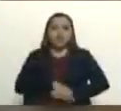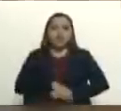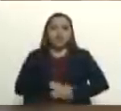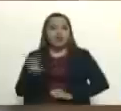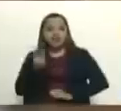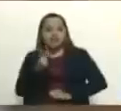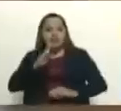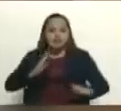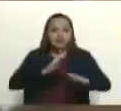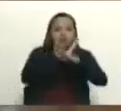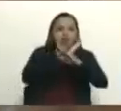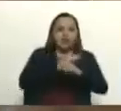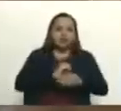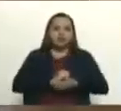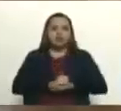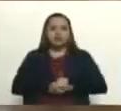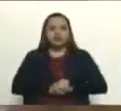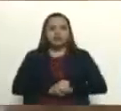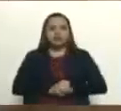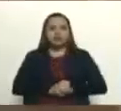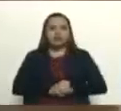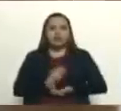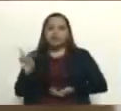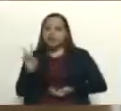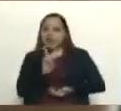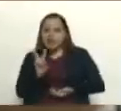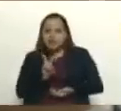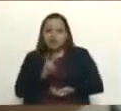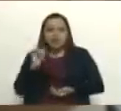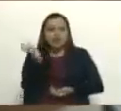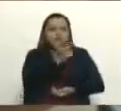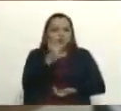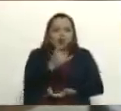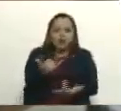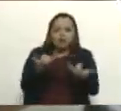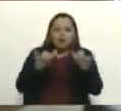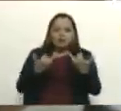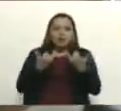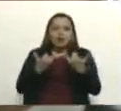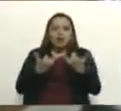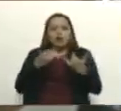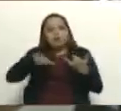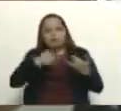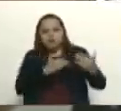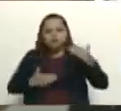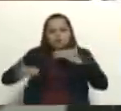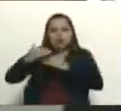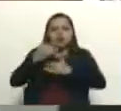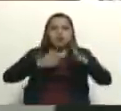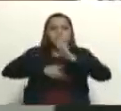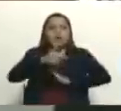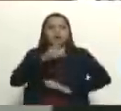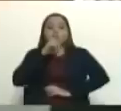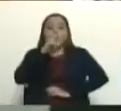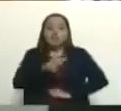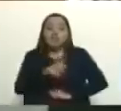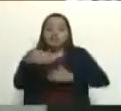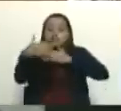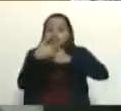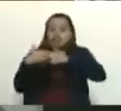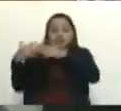Venezuela bloqueada, a una Venezuela que se busca a sí misma para superar las más terribles agresiones